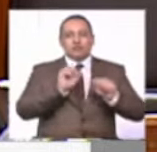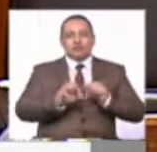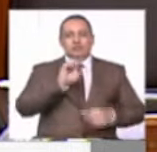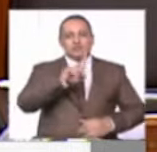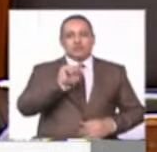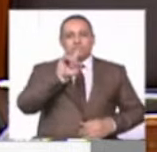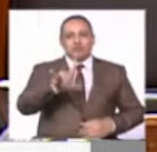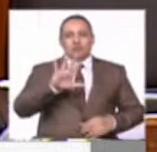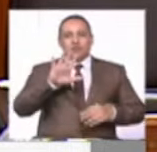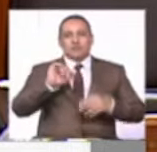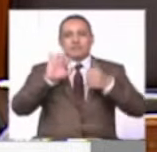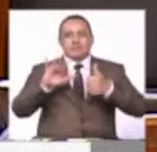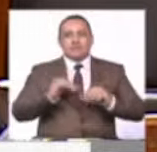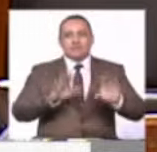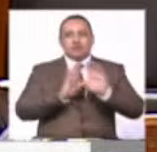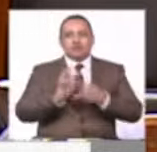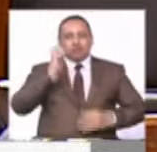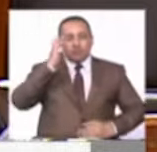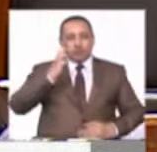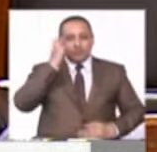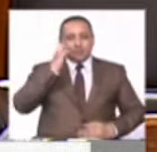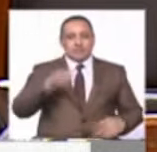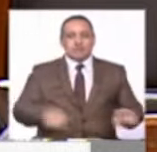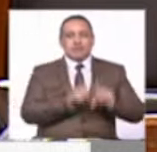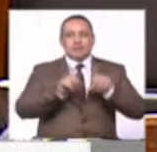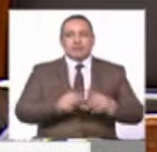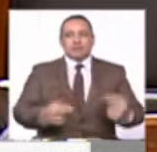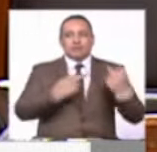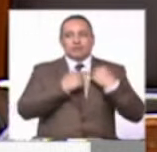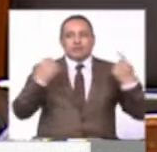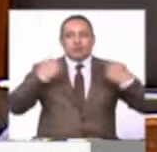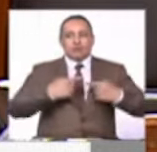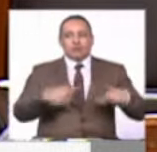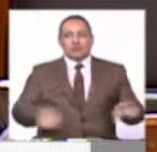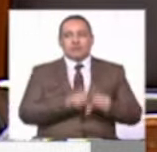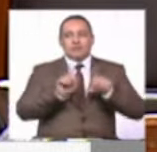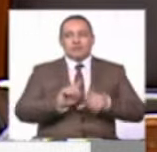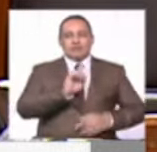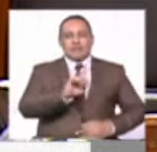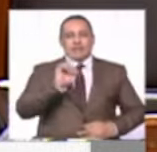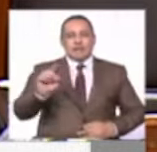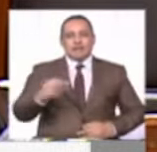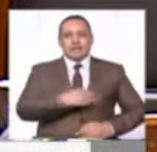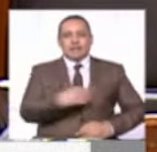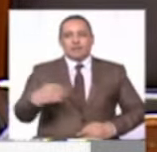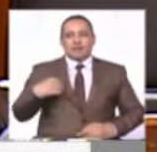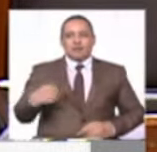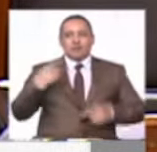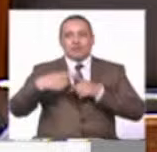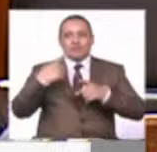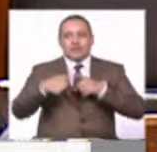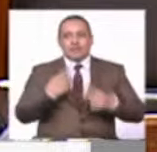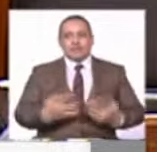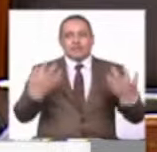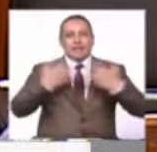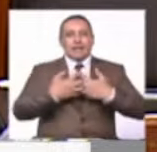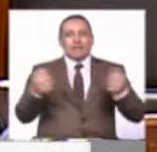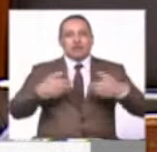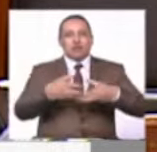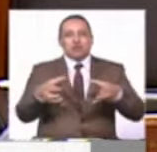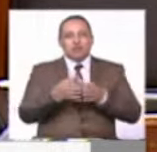156 de la constitución responsabilid de cada miembro y de los demás integrantes del